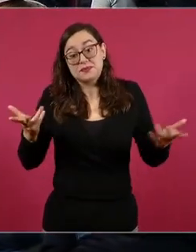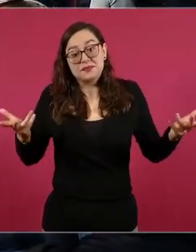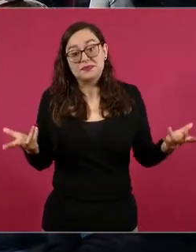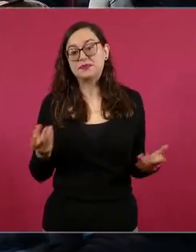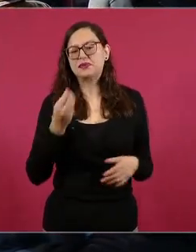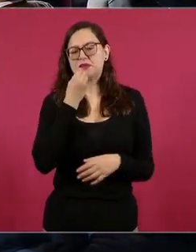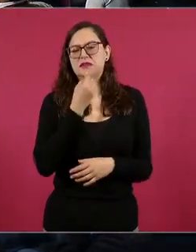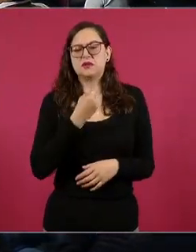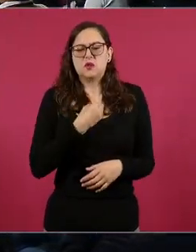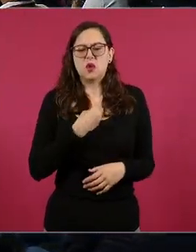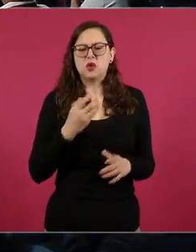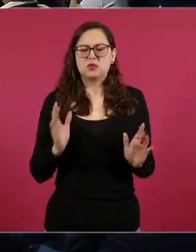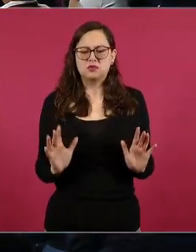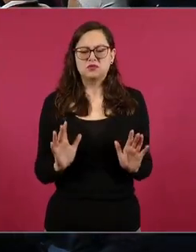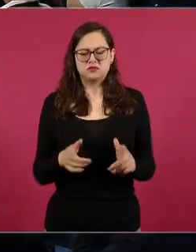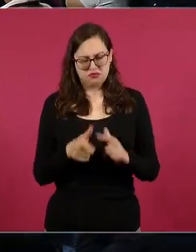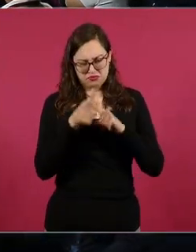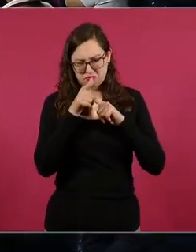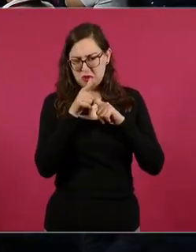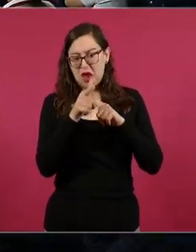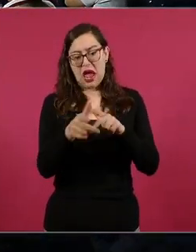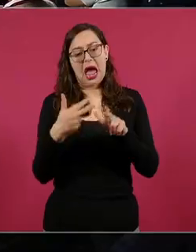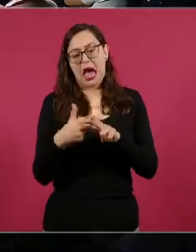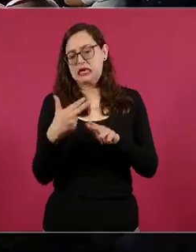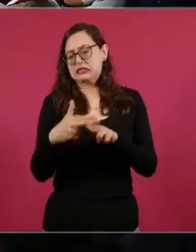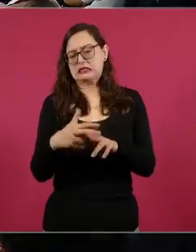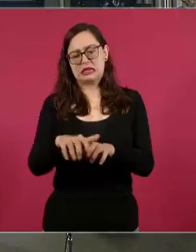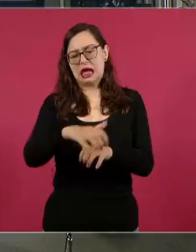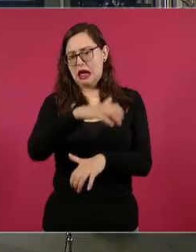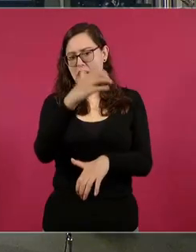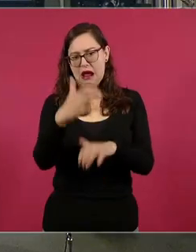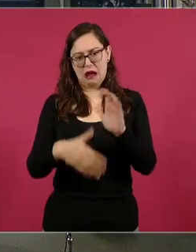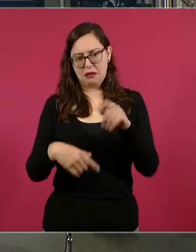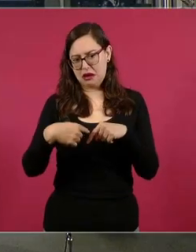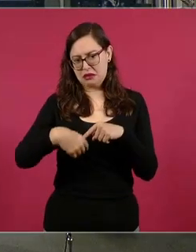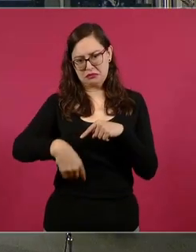vamos a terminar, pero sí ha